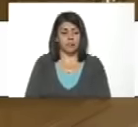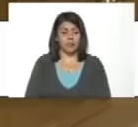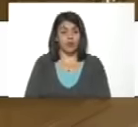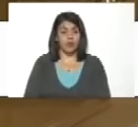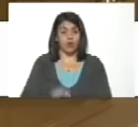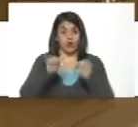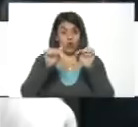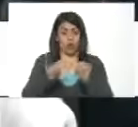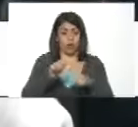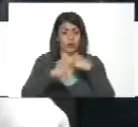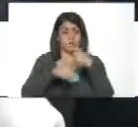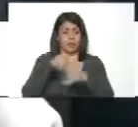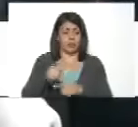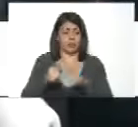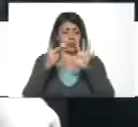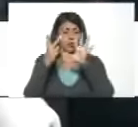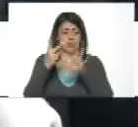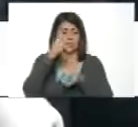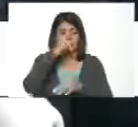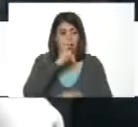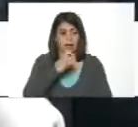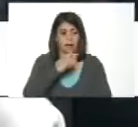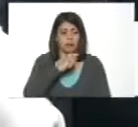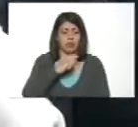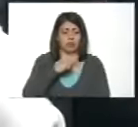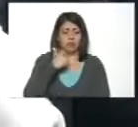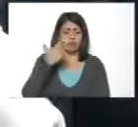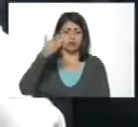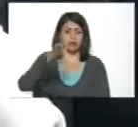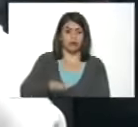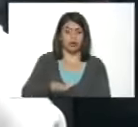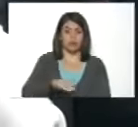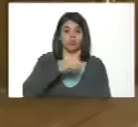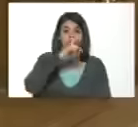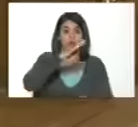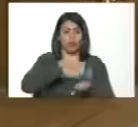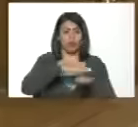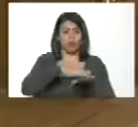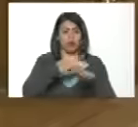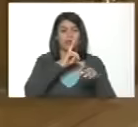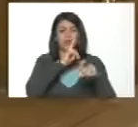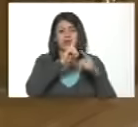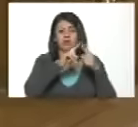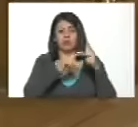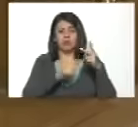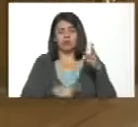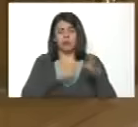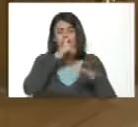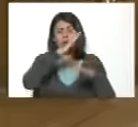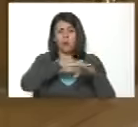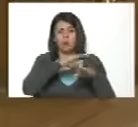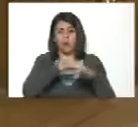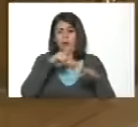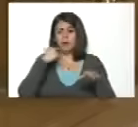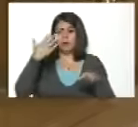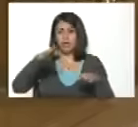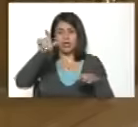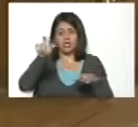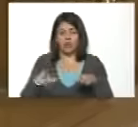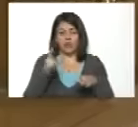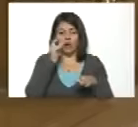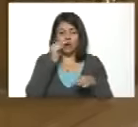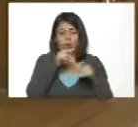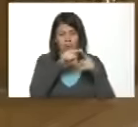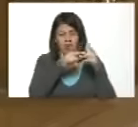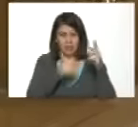hoy, después de 7 años, que los asesinos, identificados todos, los autores intelectuales y los autores